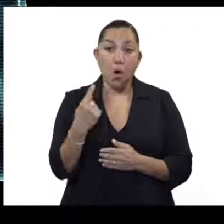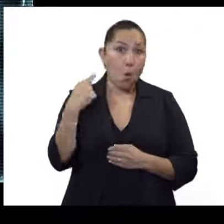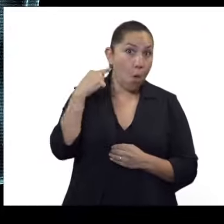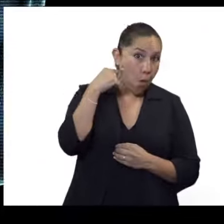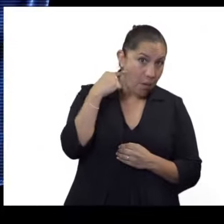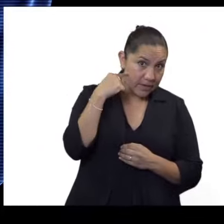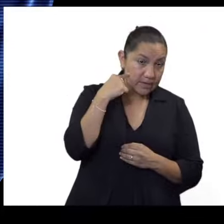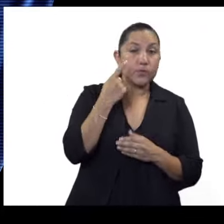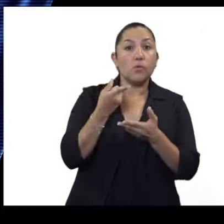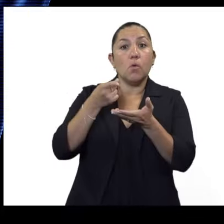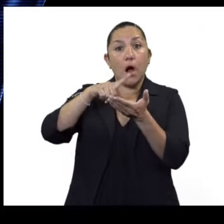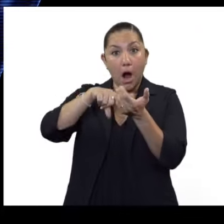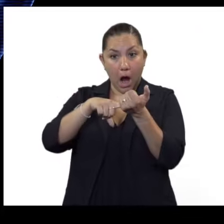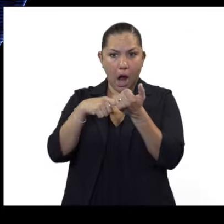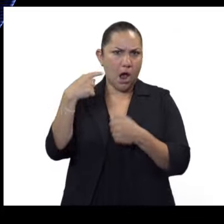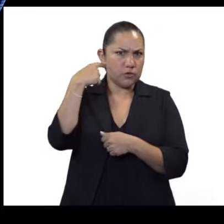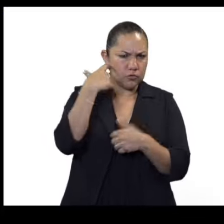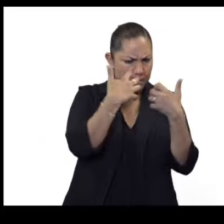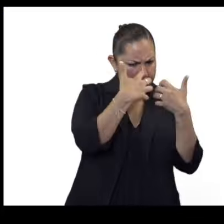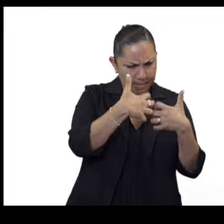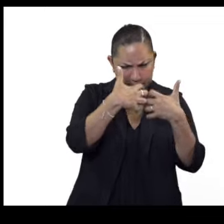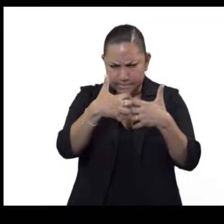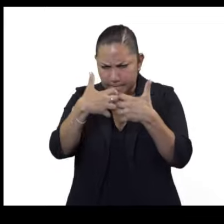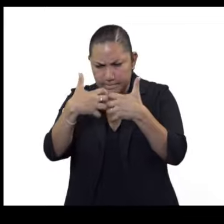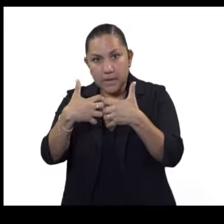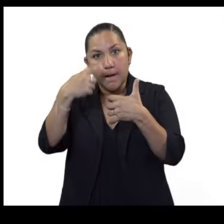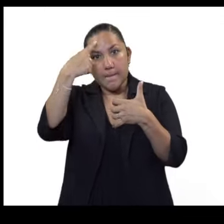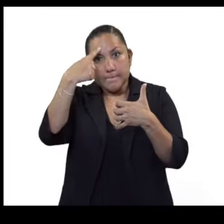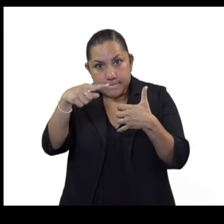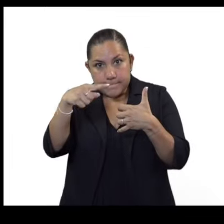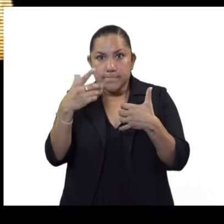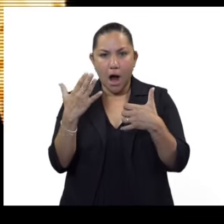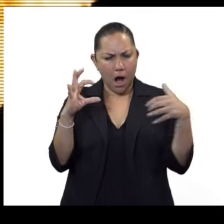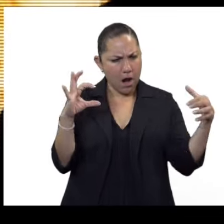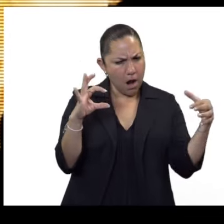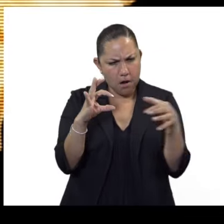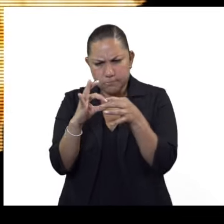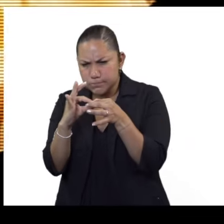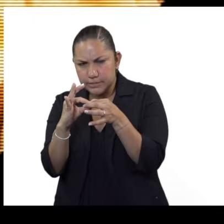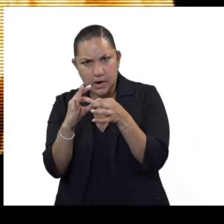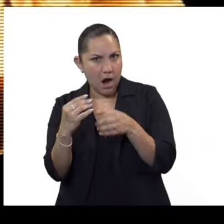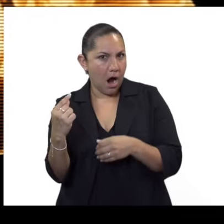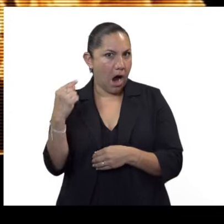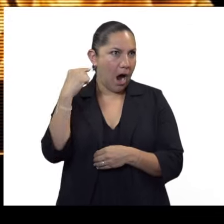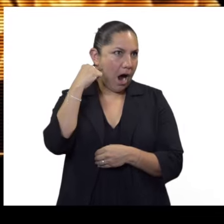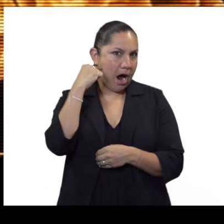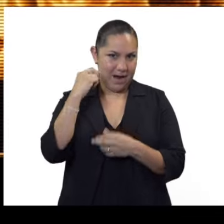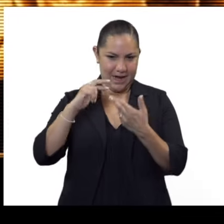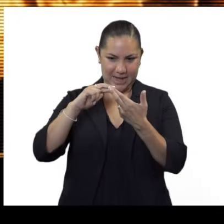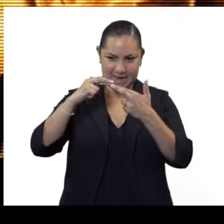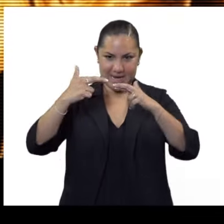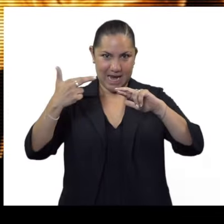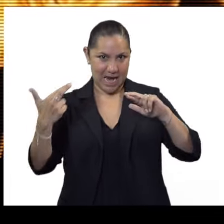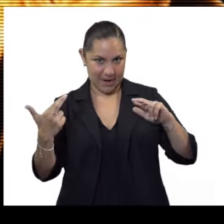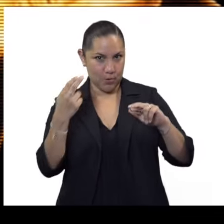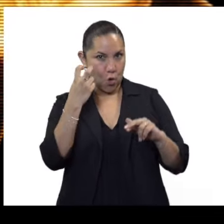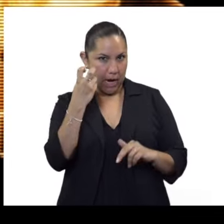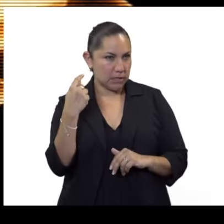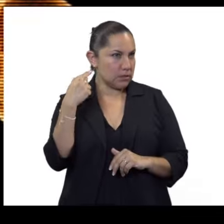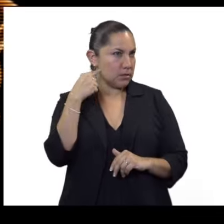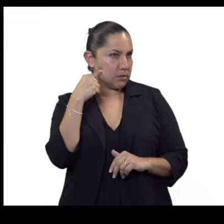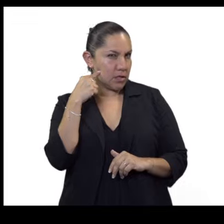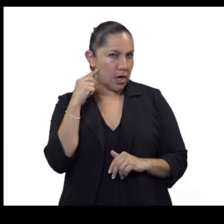oído son varios los procesos que el sonido debe realizar para llegar finalmente al nervio auditivo en el cual